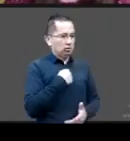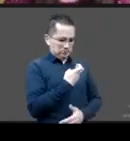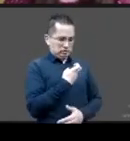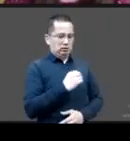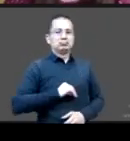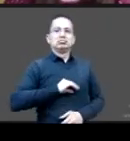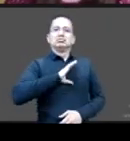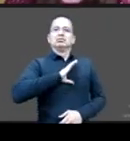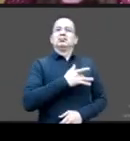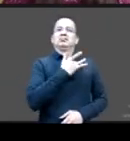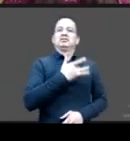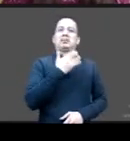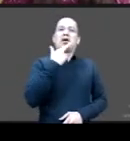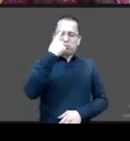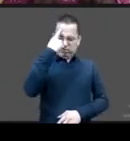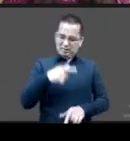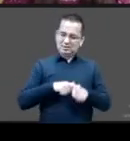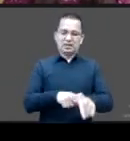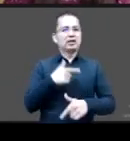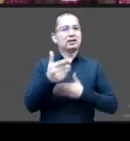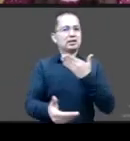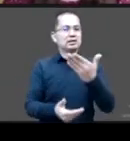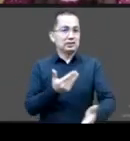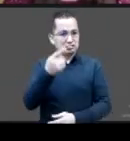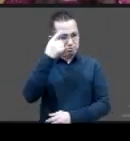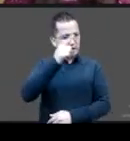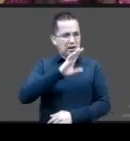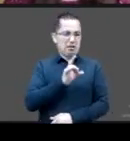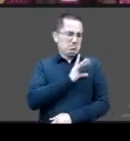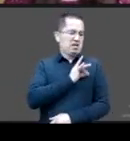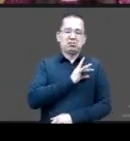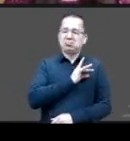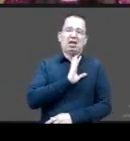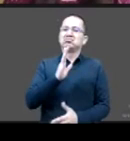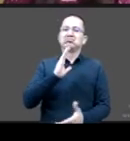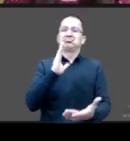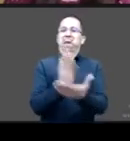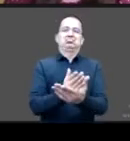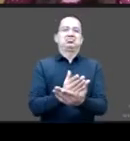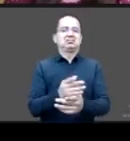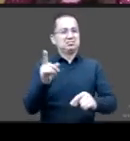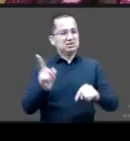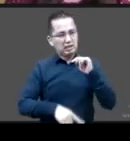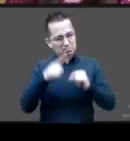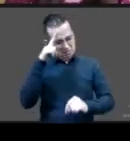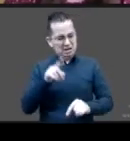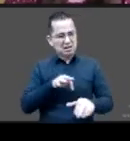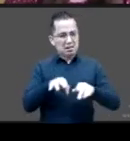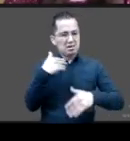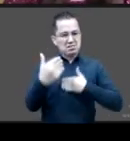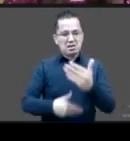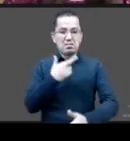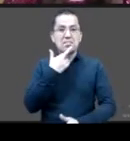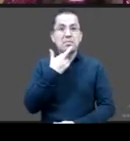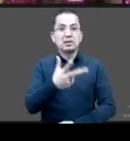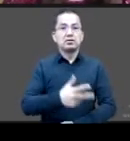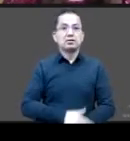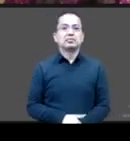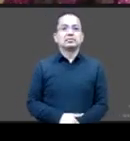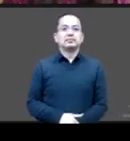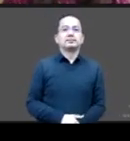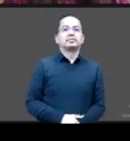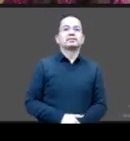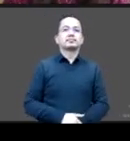de aliento para poder seguir para poder quitar el miedo para poder pues dar lo mejor de ellos mismos y